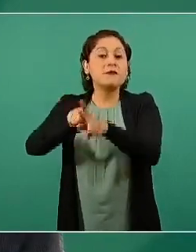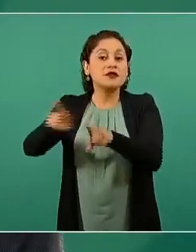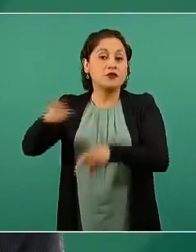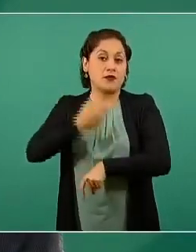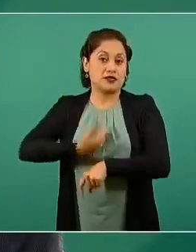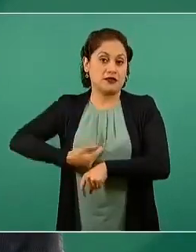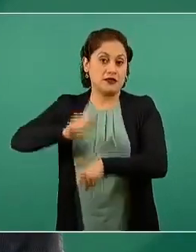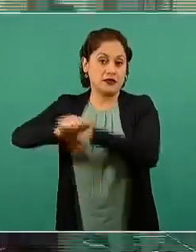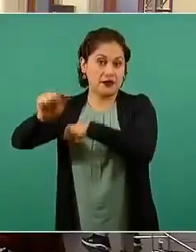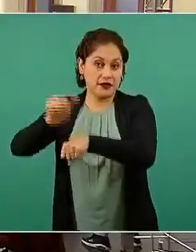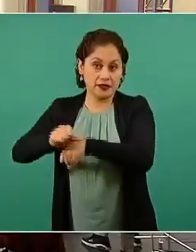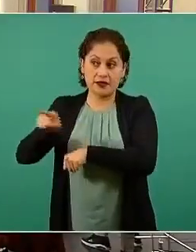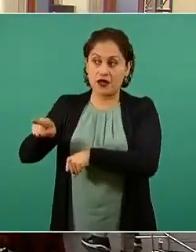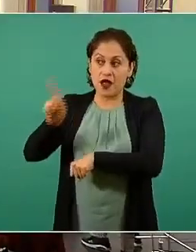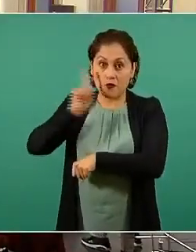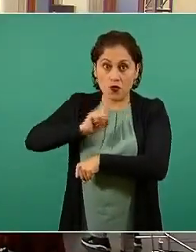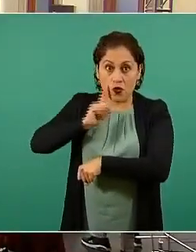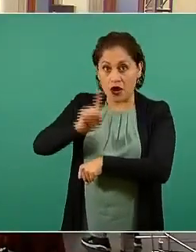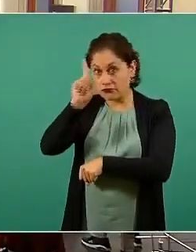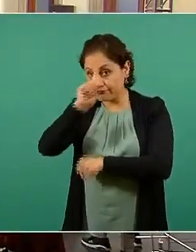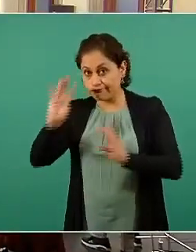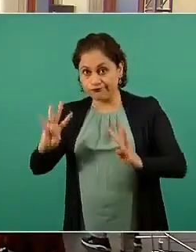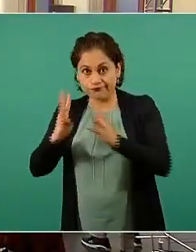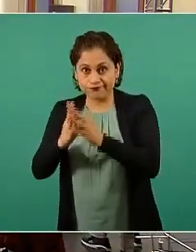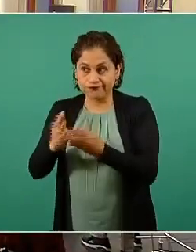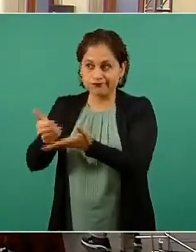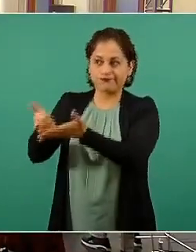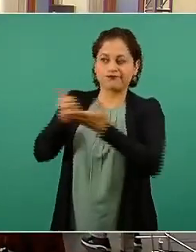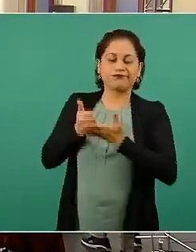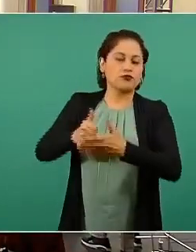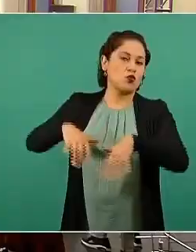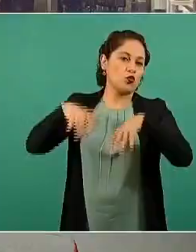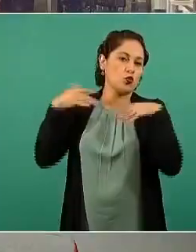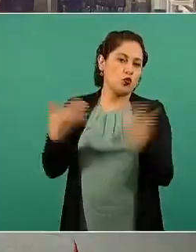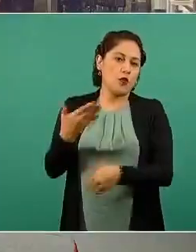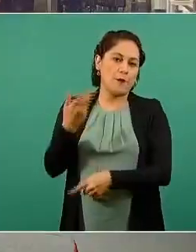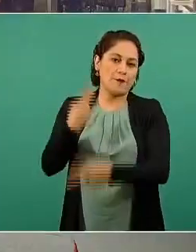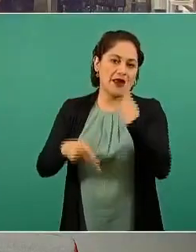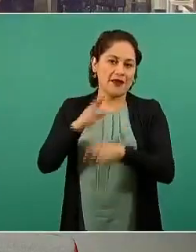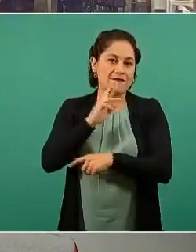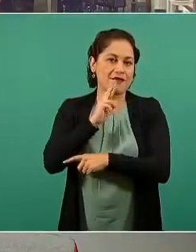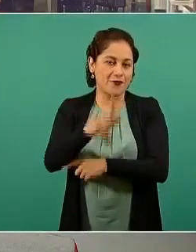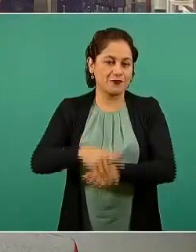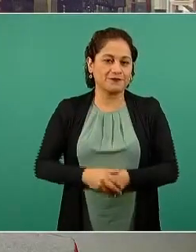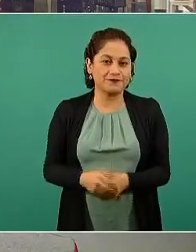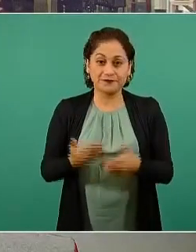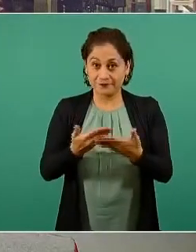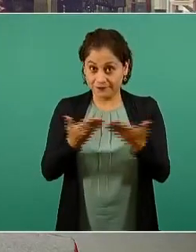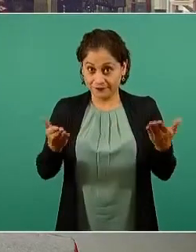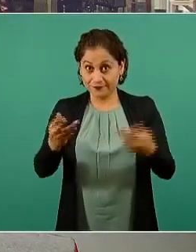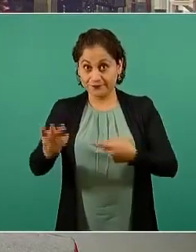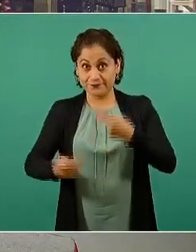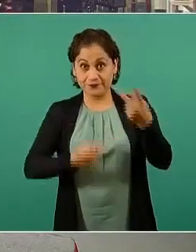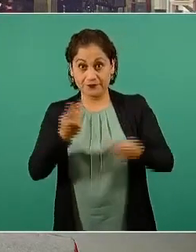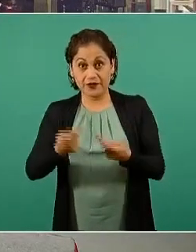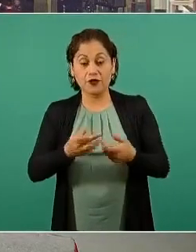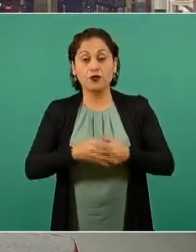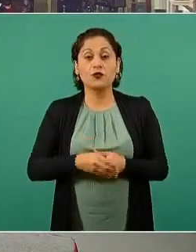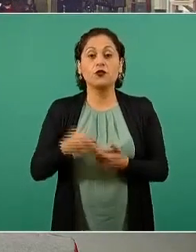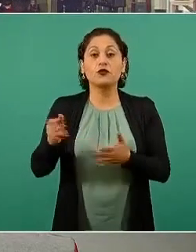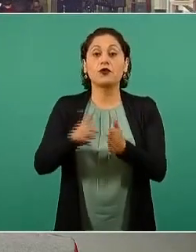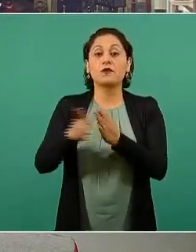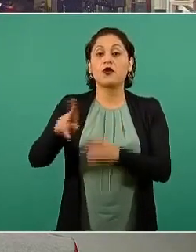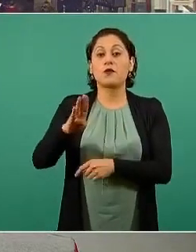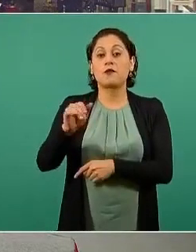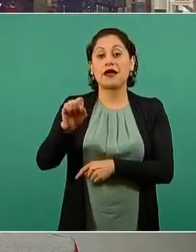de la asesora Nicolini. Vamos a dar, ahora sí, espacio a comentarios, preguntas. Juan Hernández, Periódico Basta, Janet